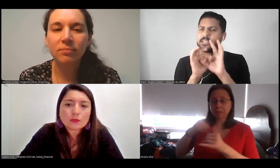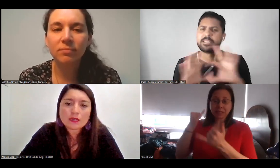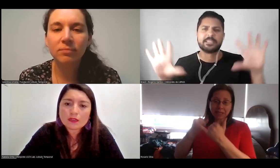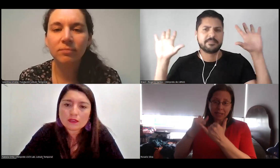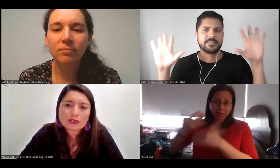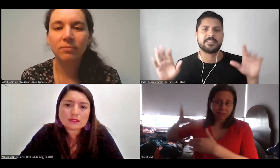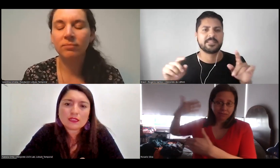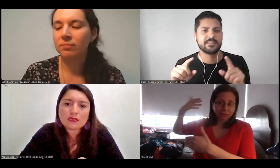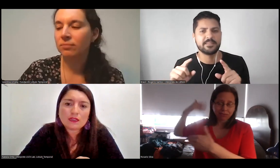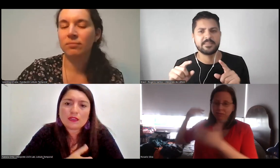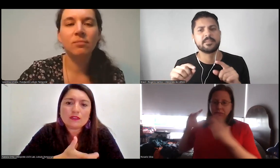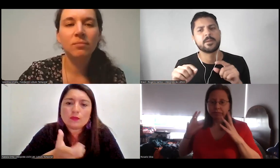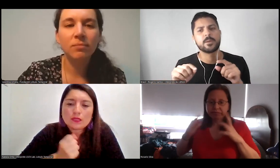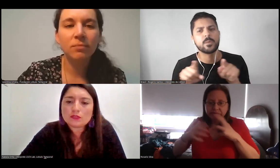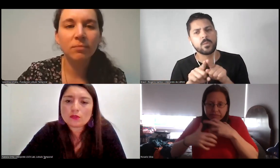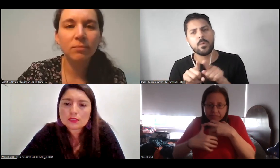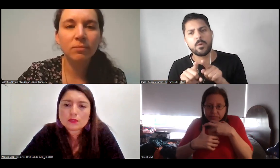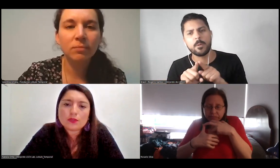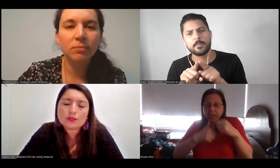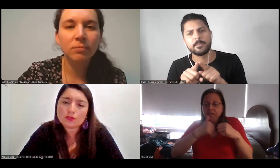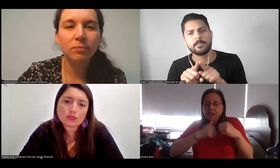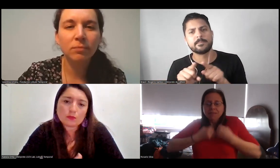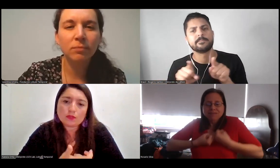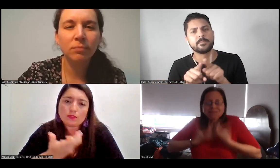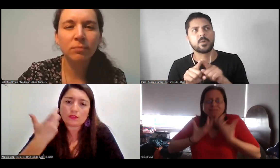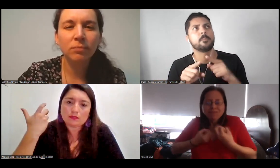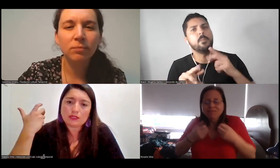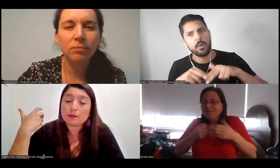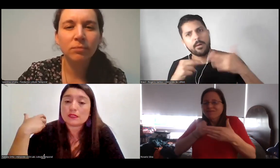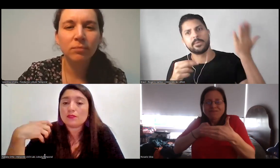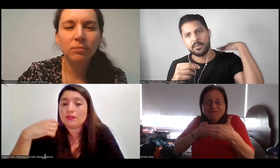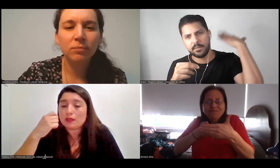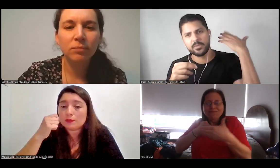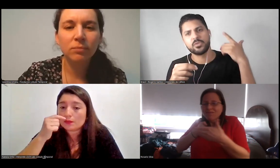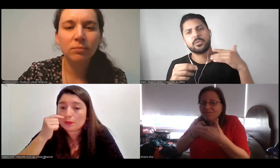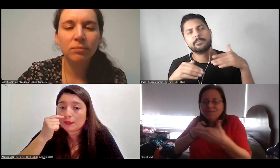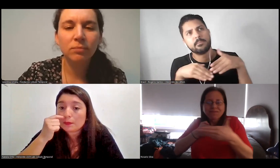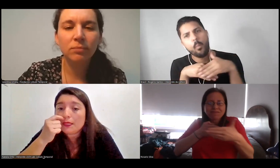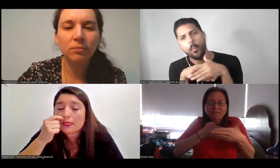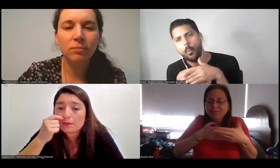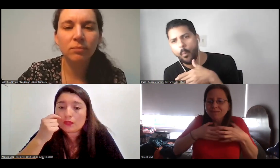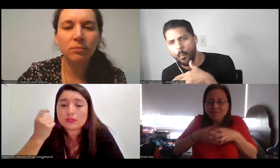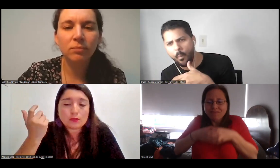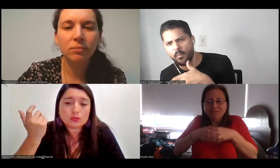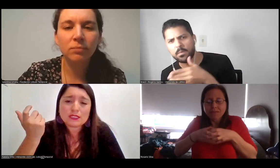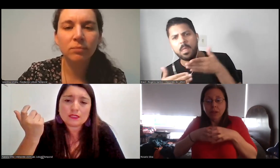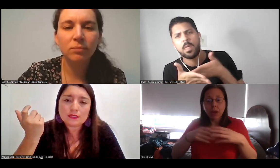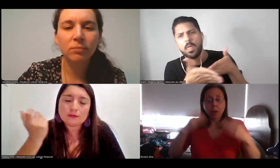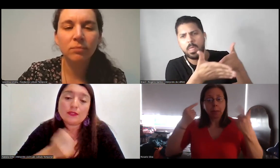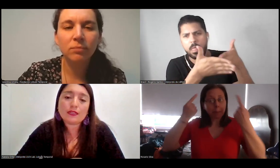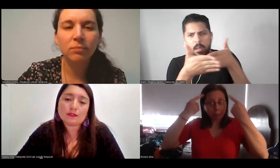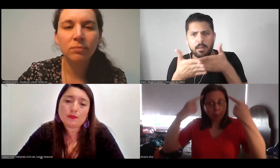y ser igual, alcanzar el nivel igual que todos, ¿cierto? Bueno, yo recuerdo que en el pasado fui a lo mejor muy reprimida y me encontré con